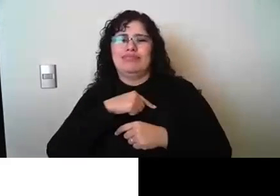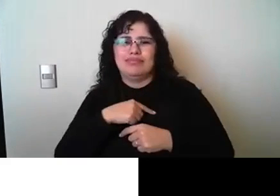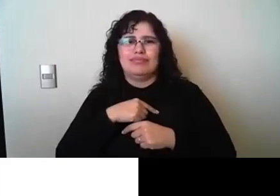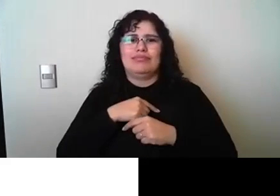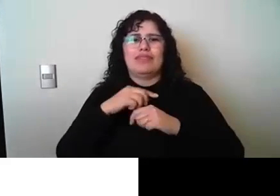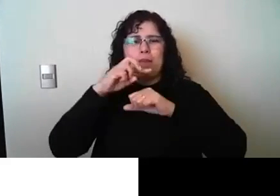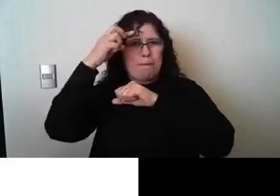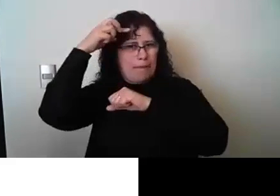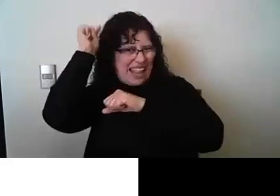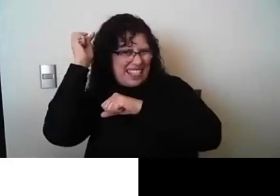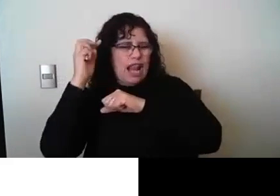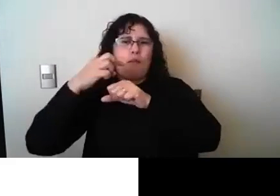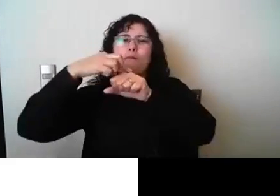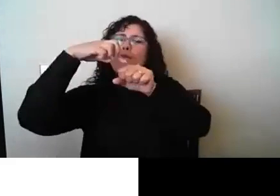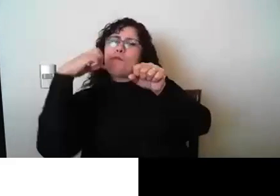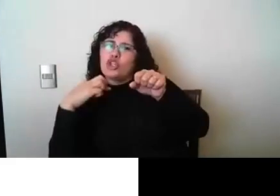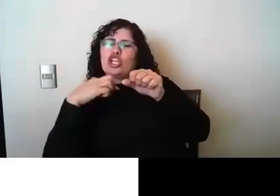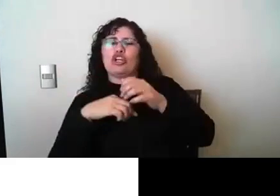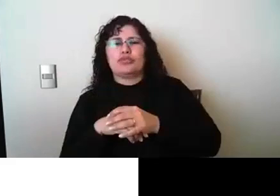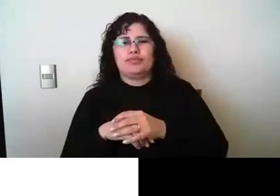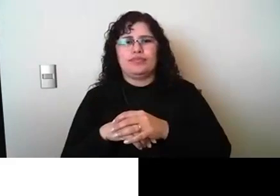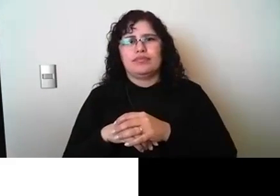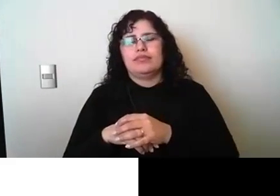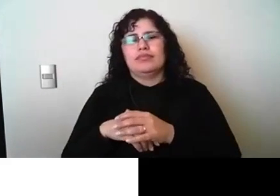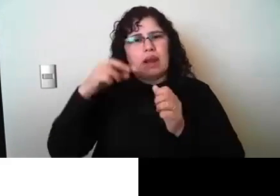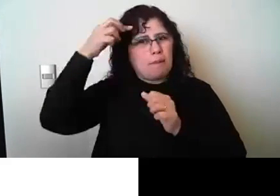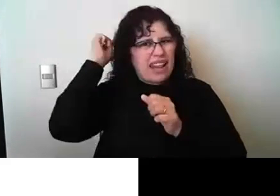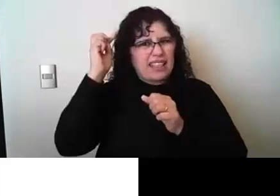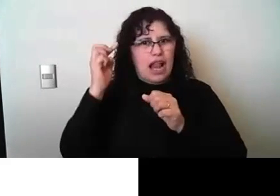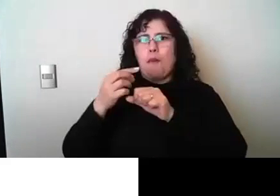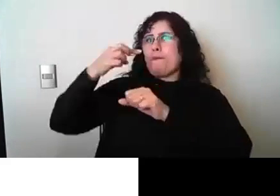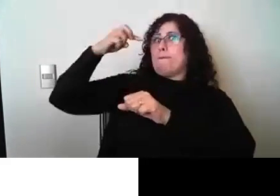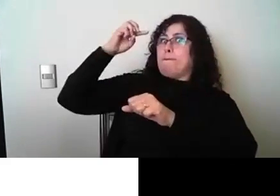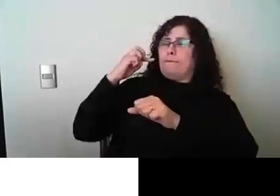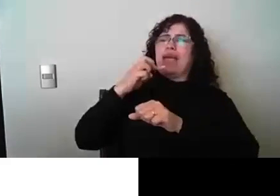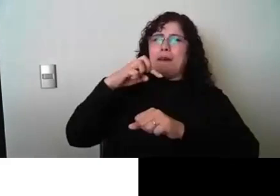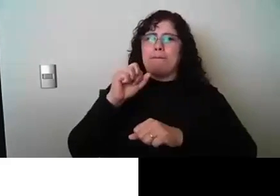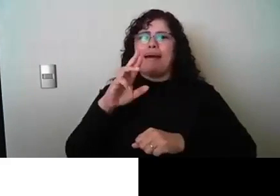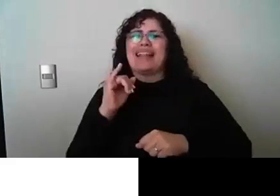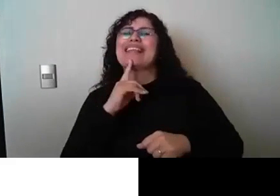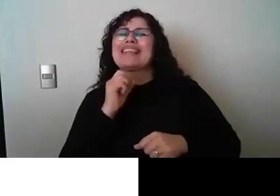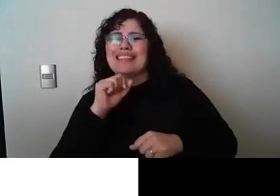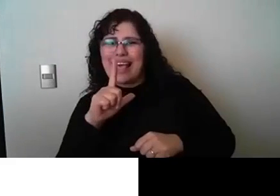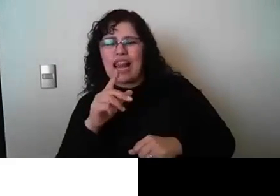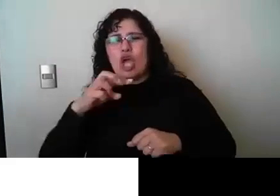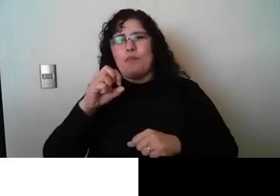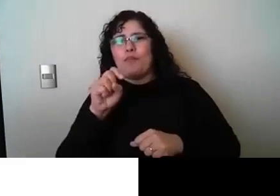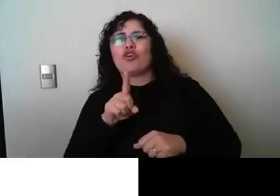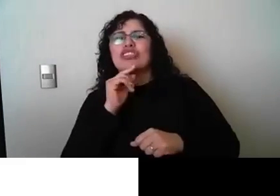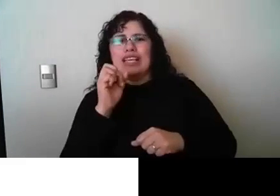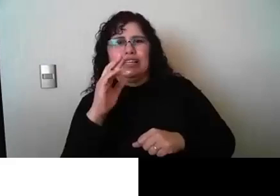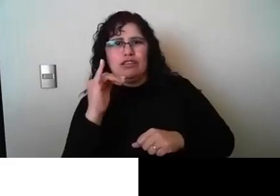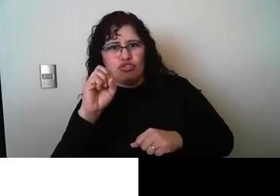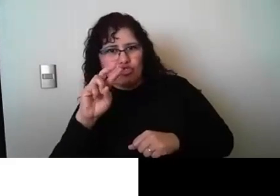También en el lóbulo parietal, no es una área primaria, este es el área primaria. ¿Sí?